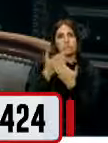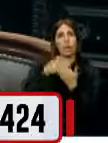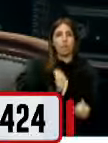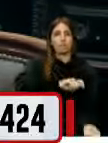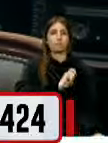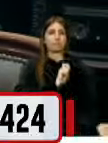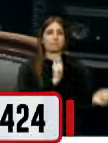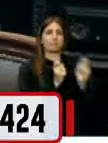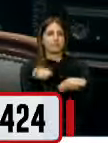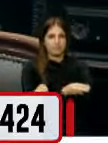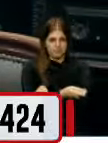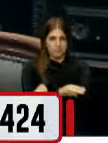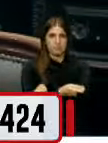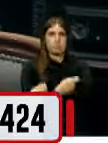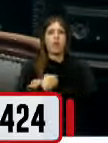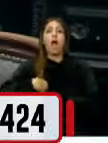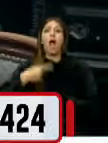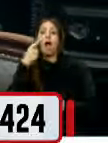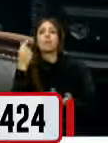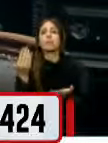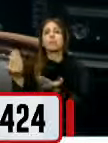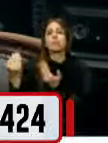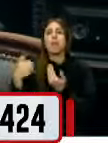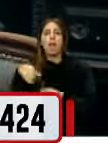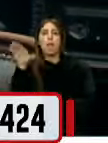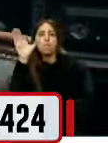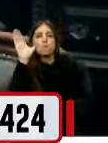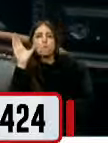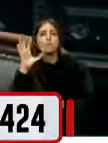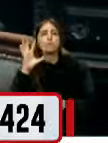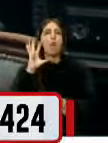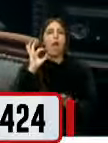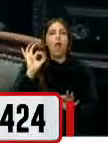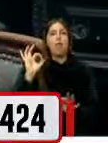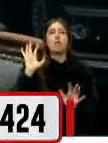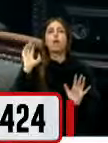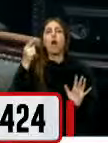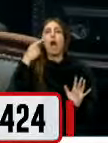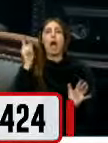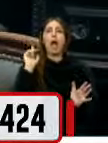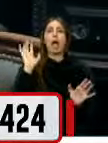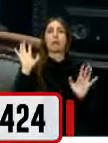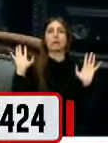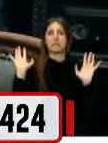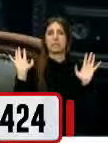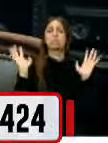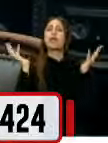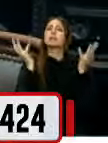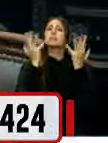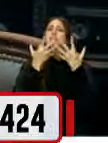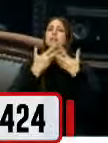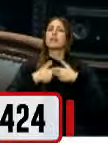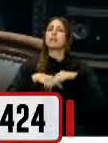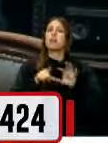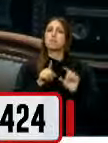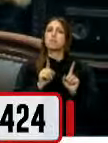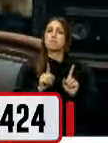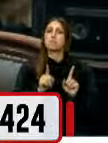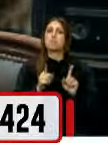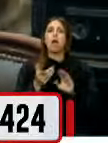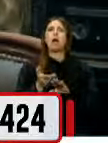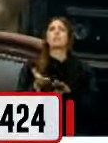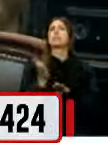viendo, pero que va a ser un tema de debate y de preocupación de muchísima gente el próximo mes, es la pérdida de empleo. En marzo se perdieron 300.000 empleos.